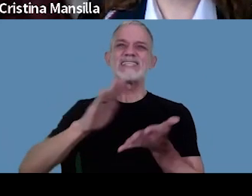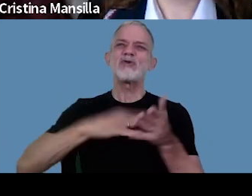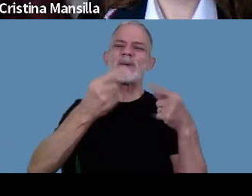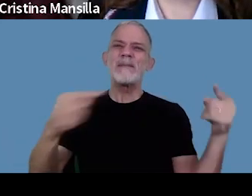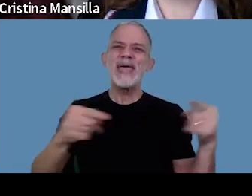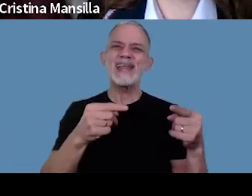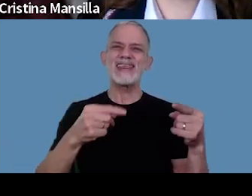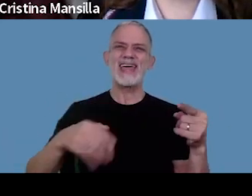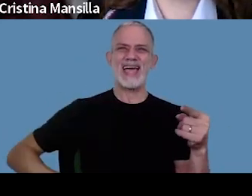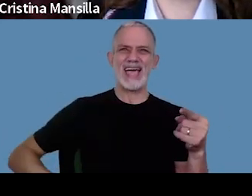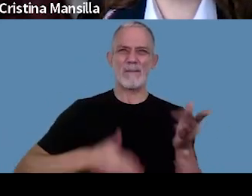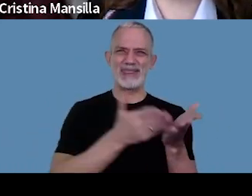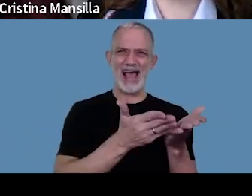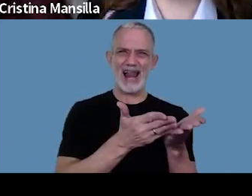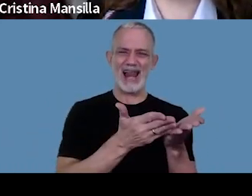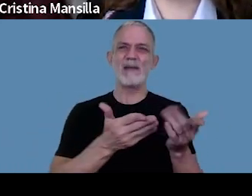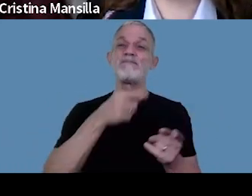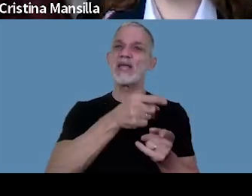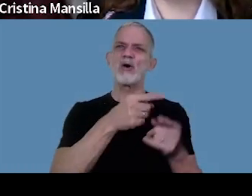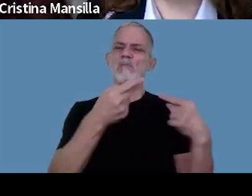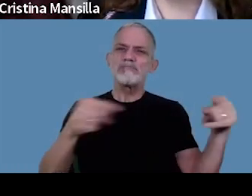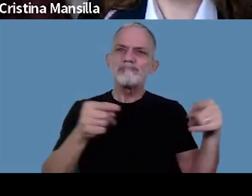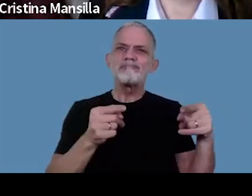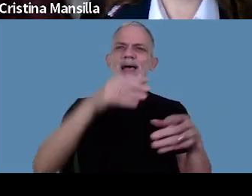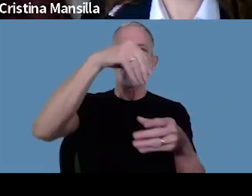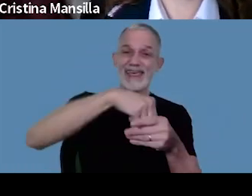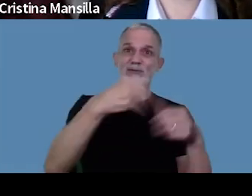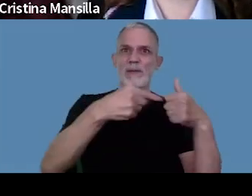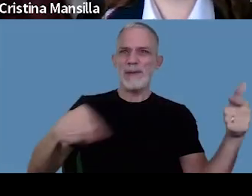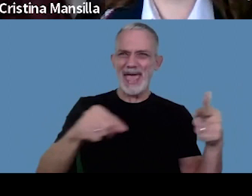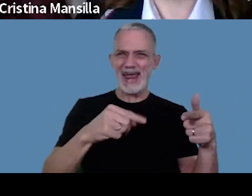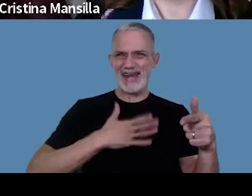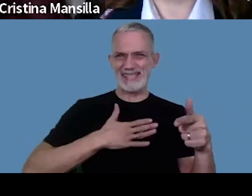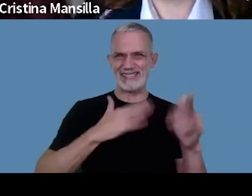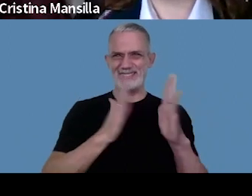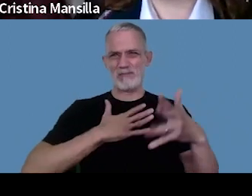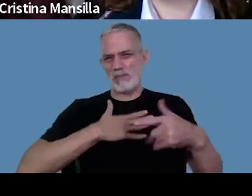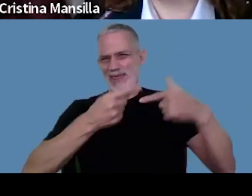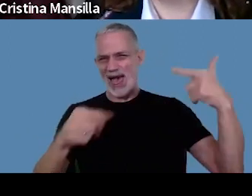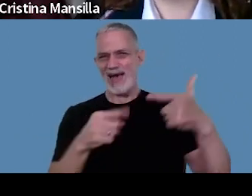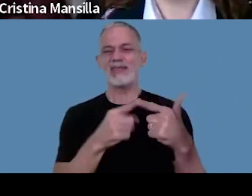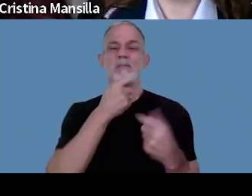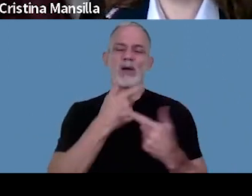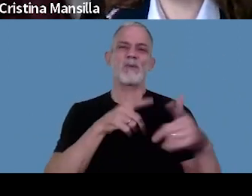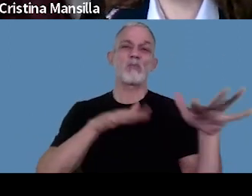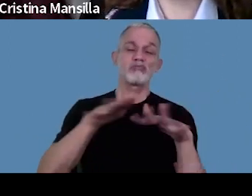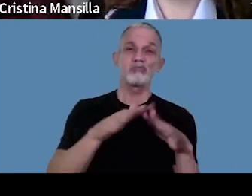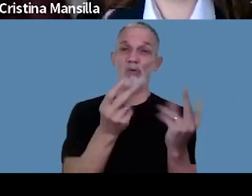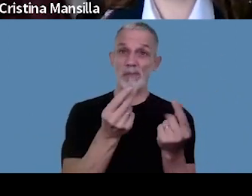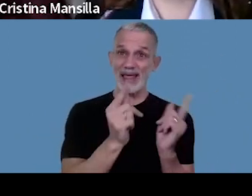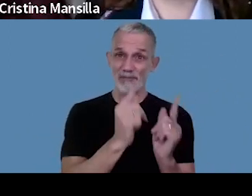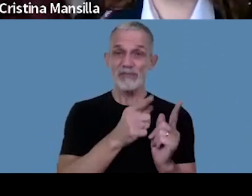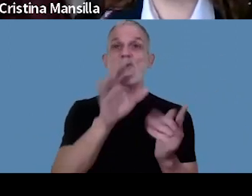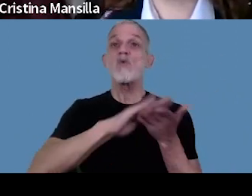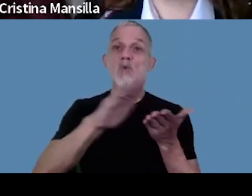capital, partes o elementos componentes de dichos bienes, ya sea que se trate de activos fijos nuevos